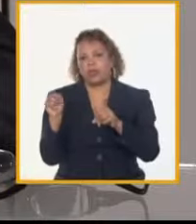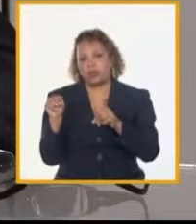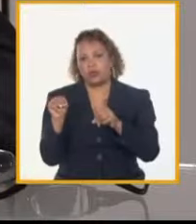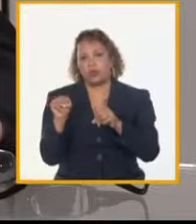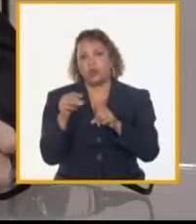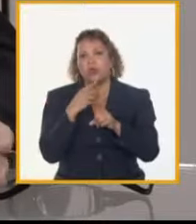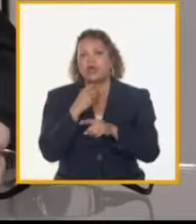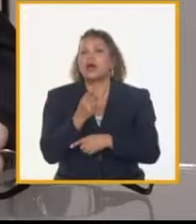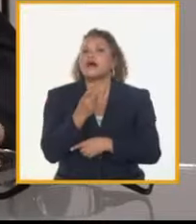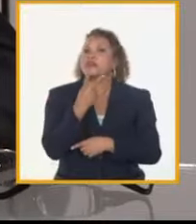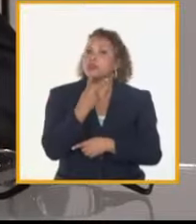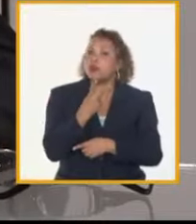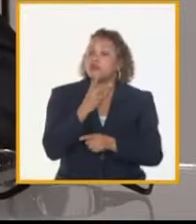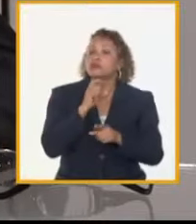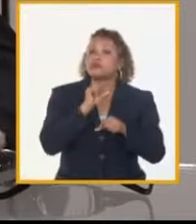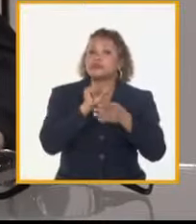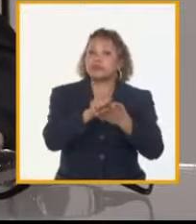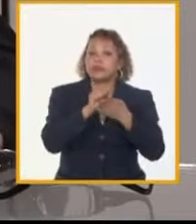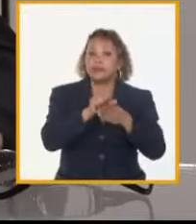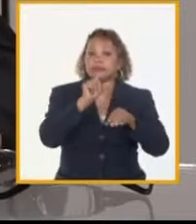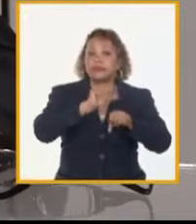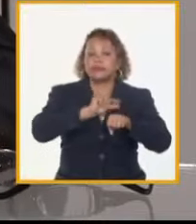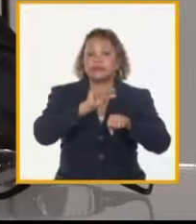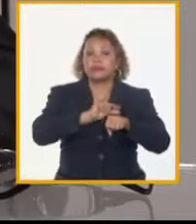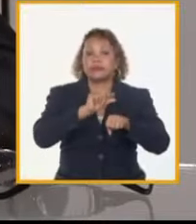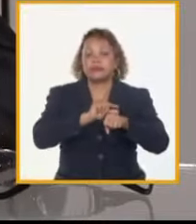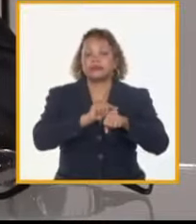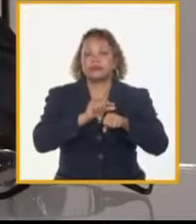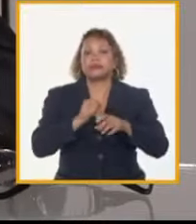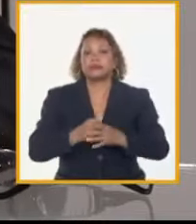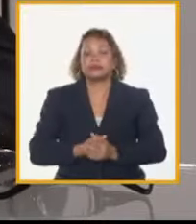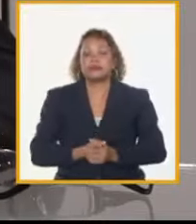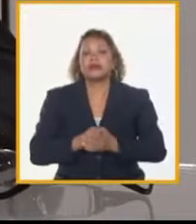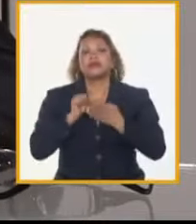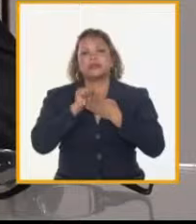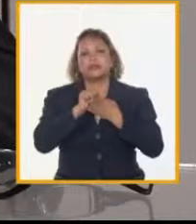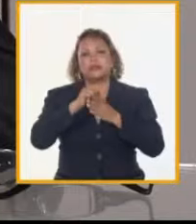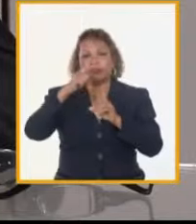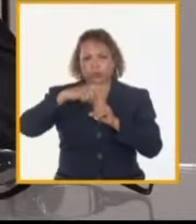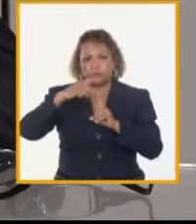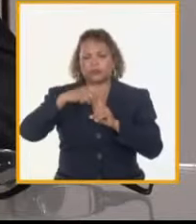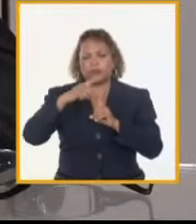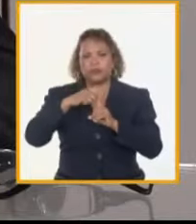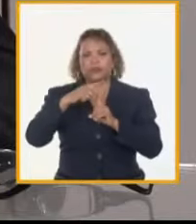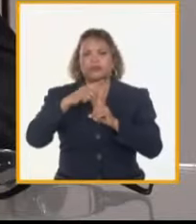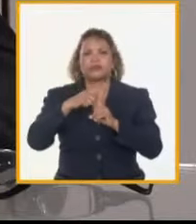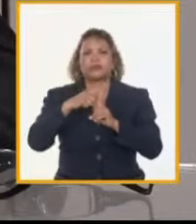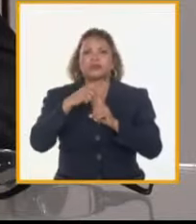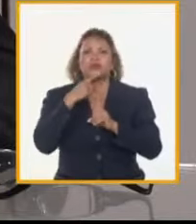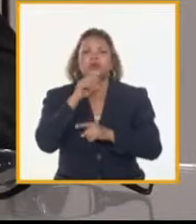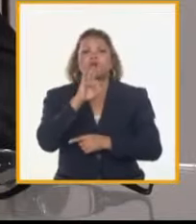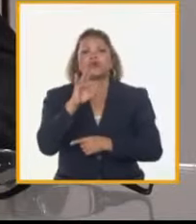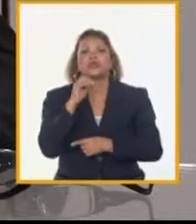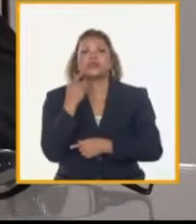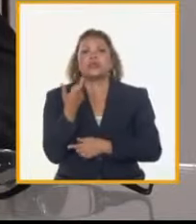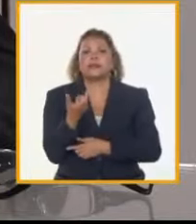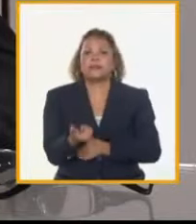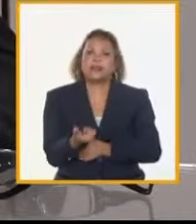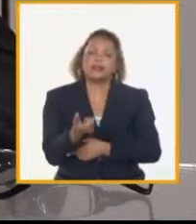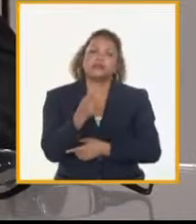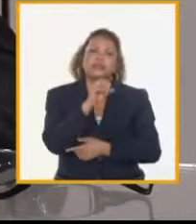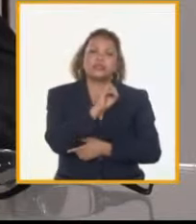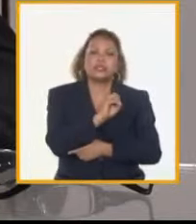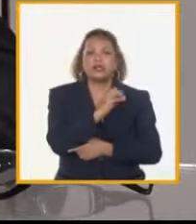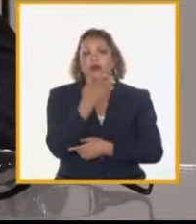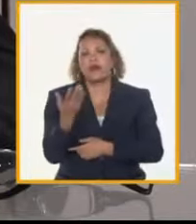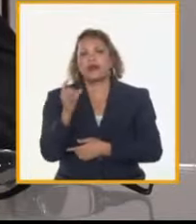que hay dos servicios de taxi. El servicio de alto confort, que es el que da el servicio de turismo, principalmente a tarifa de 80 pesos. De 0